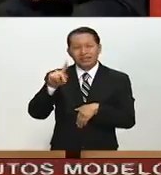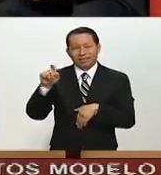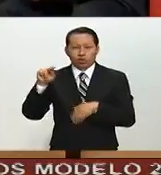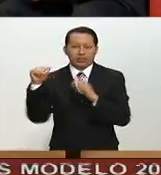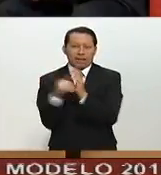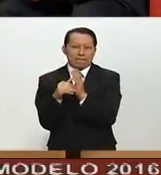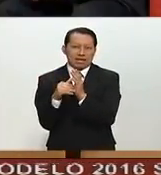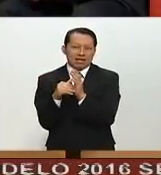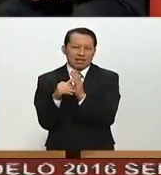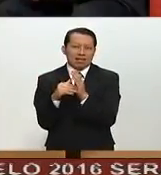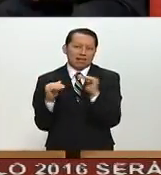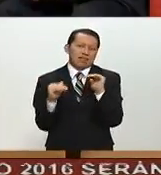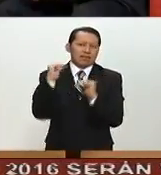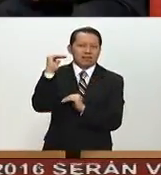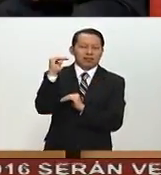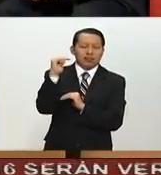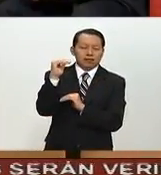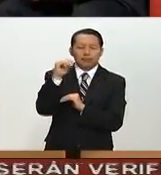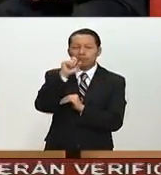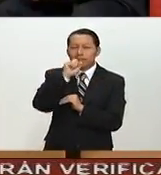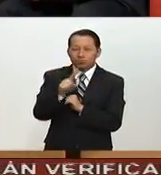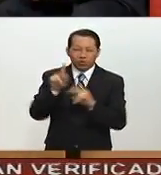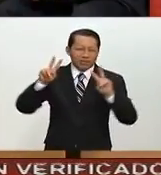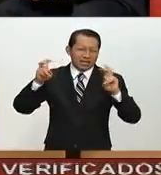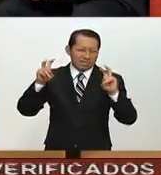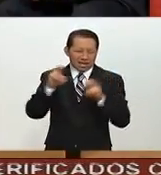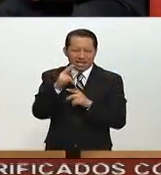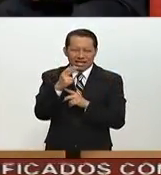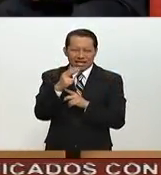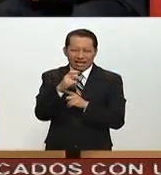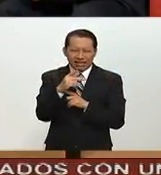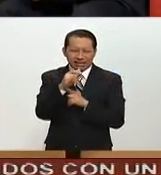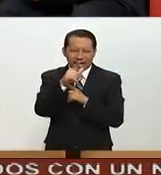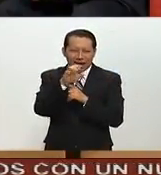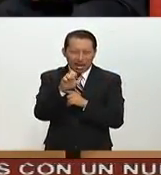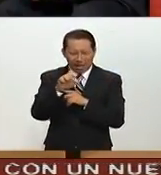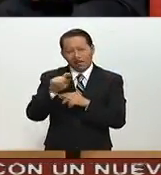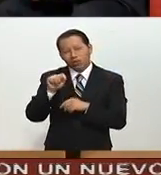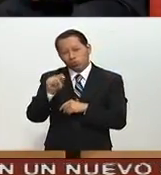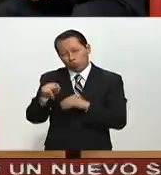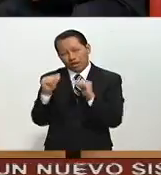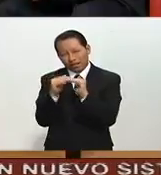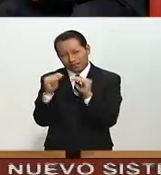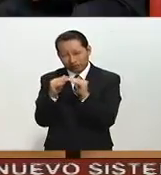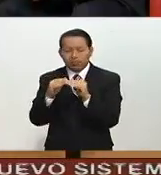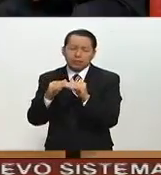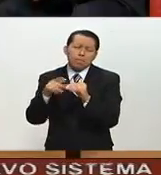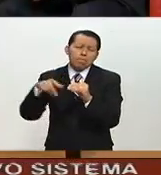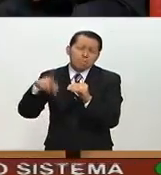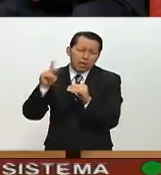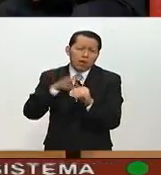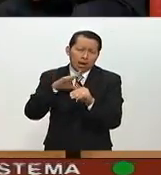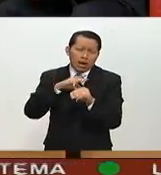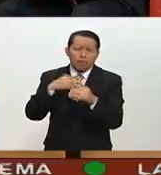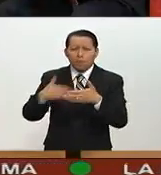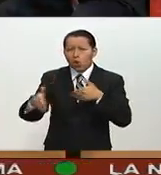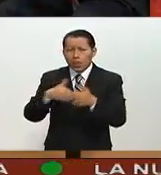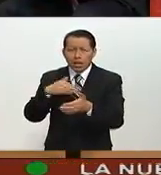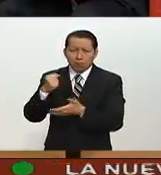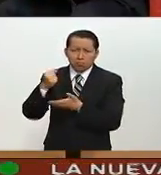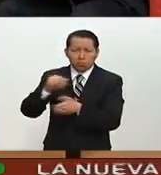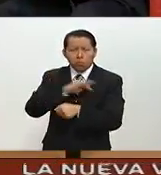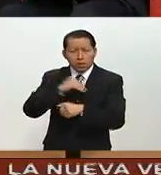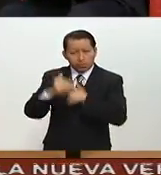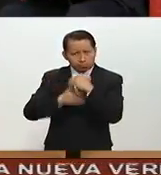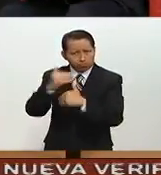le falta mucho a Échale a tu casa, pero tiene un modelo de empresa social que le va a permitir escalar mucho más rápido. Ahora bien, frecuentemente en esta